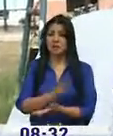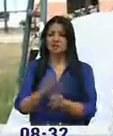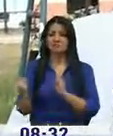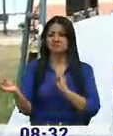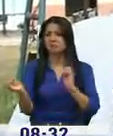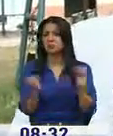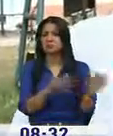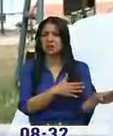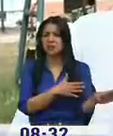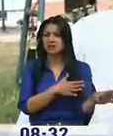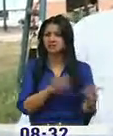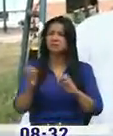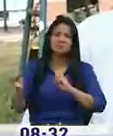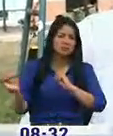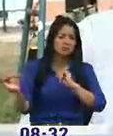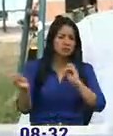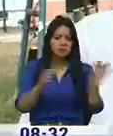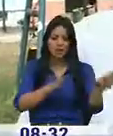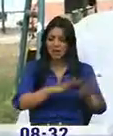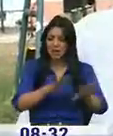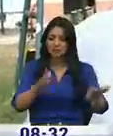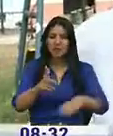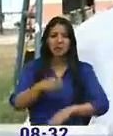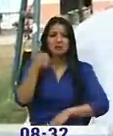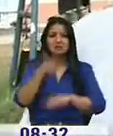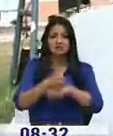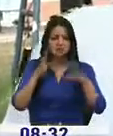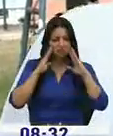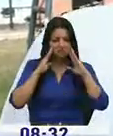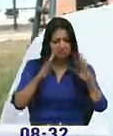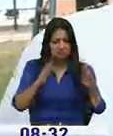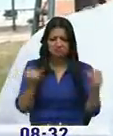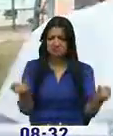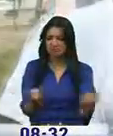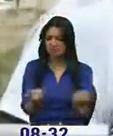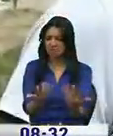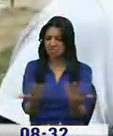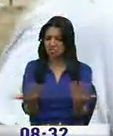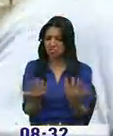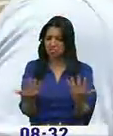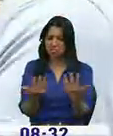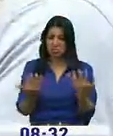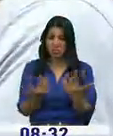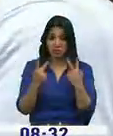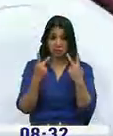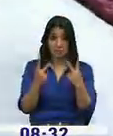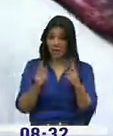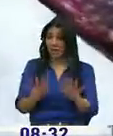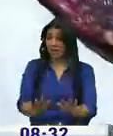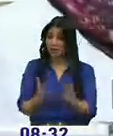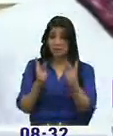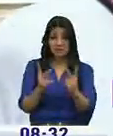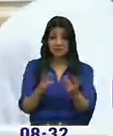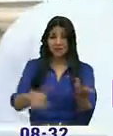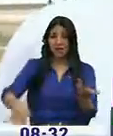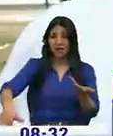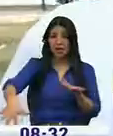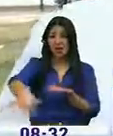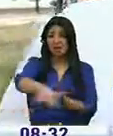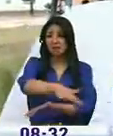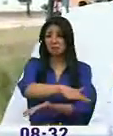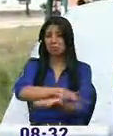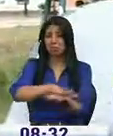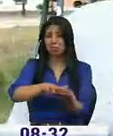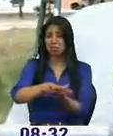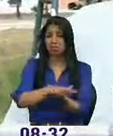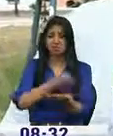abandonado, totalmente abandonado. Estamos en medio de tanta maleza aquí. Es así como ve usted, mire. Todo es que tiene que